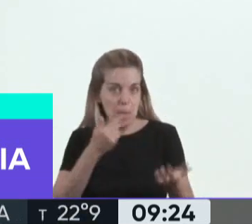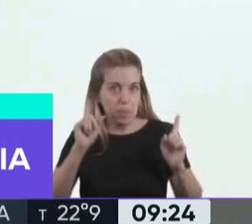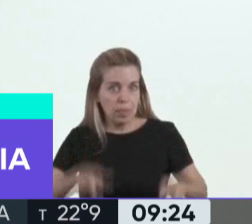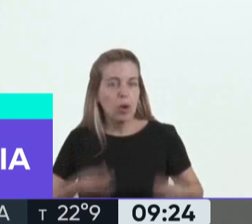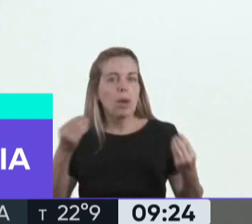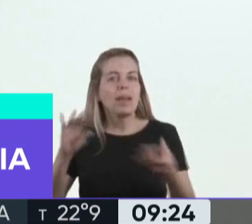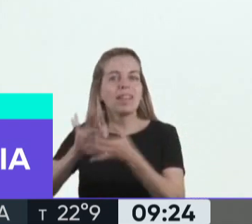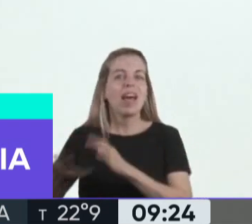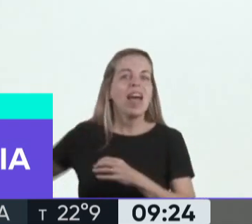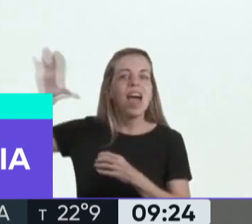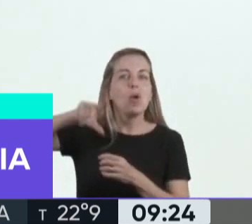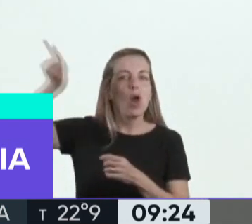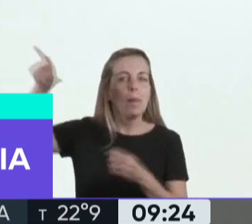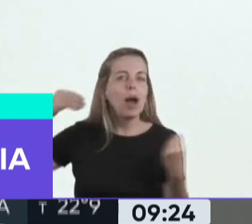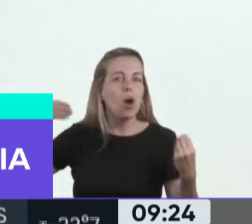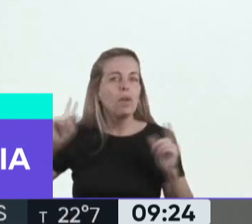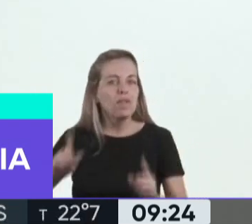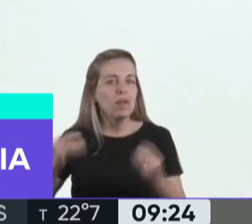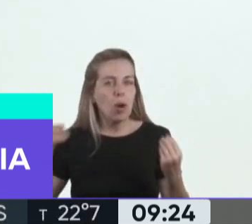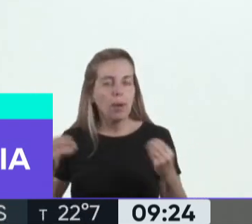en Europa,